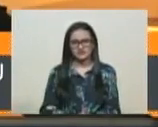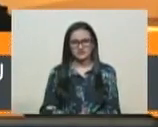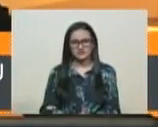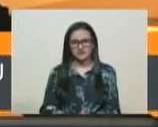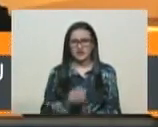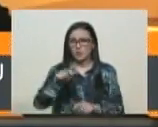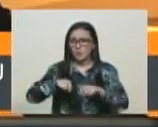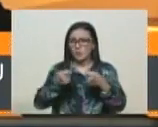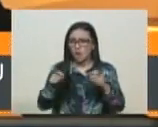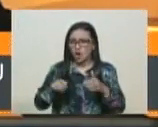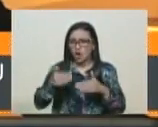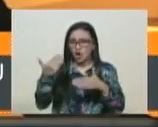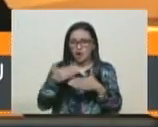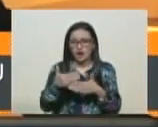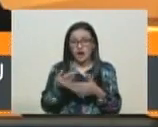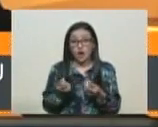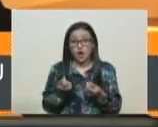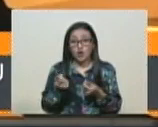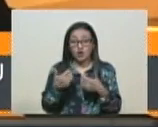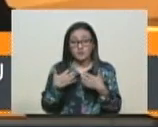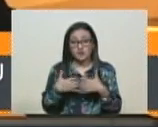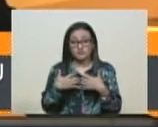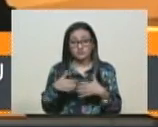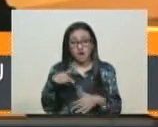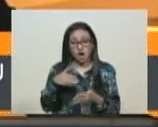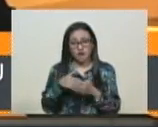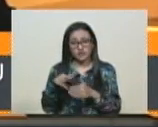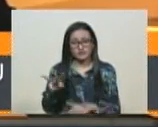el bloqueo económico y financiero contra Venezuela.